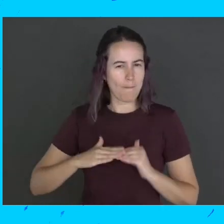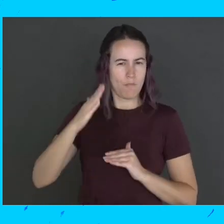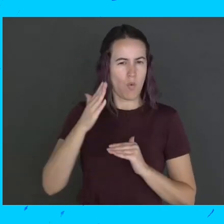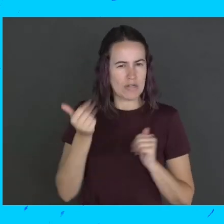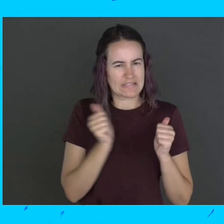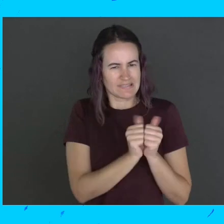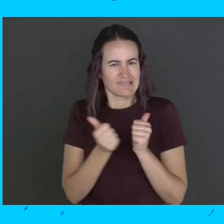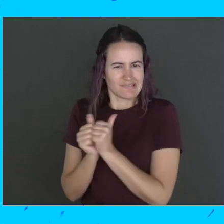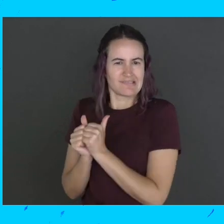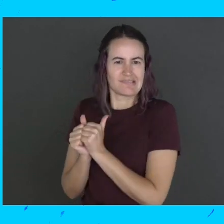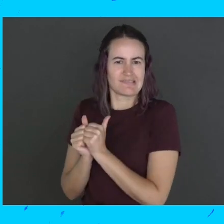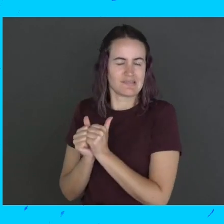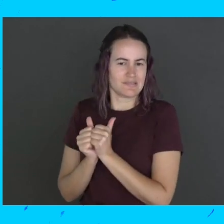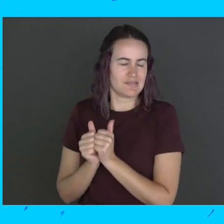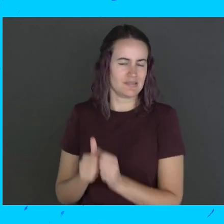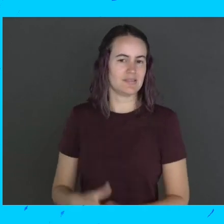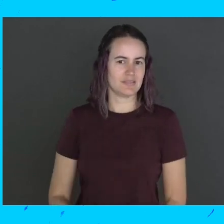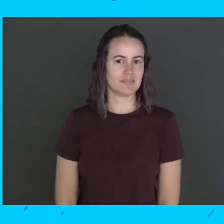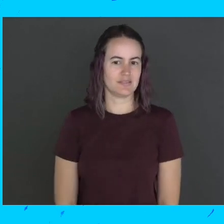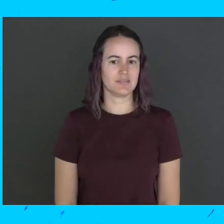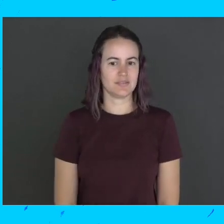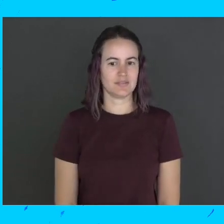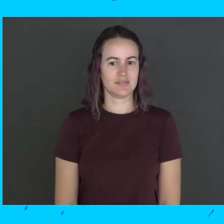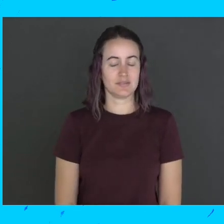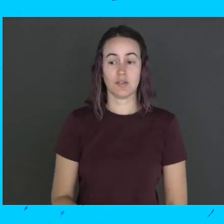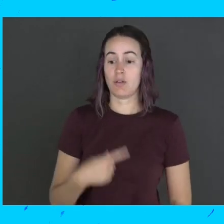porque están